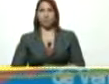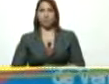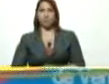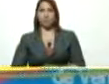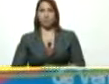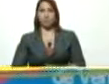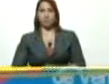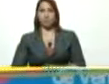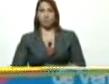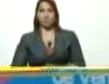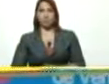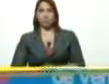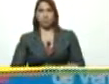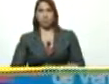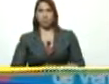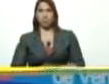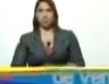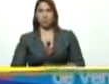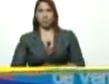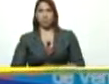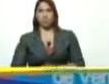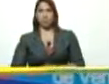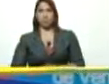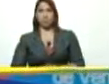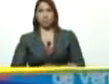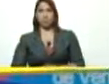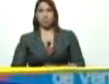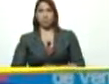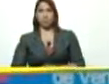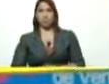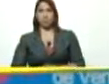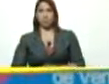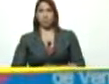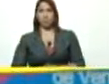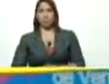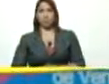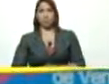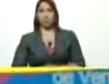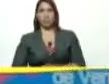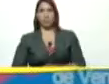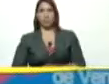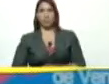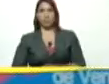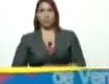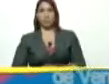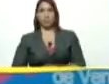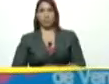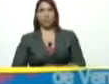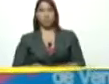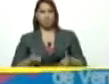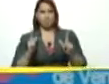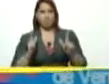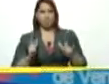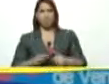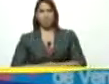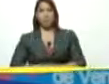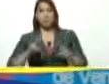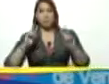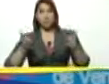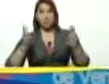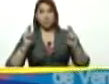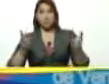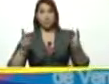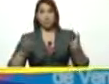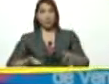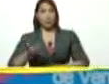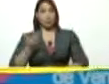Tacaracatata, tacaratacata, pim, pum, pa. Cúmplase. Son temas